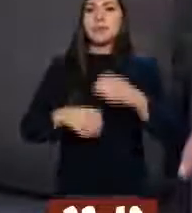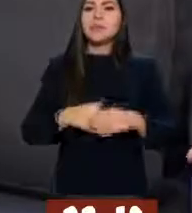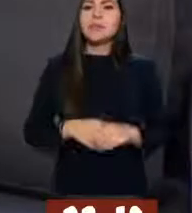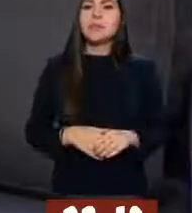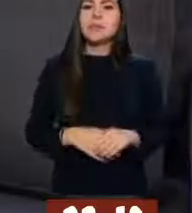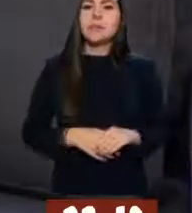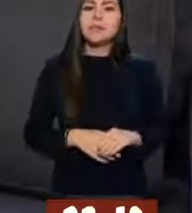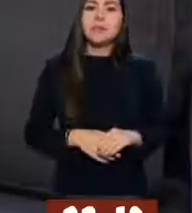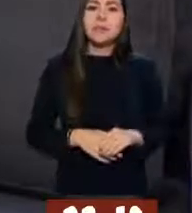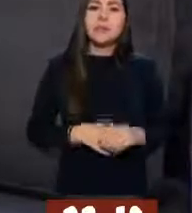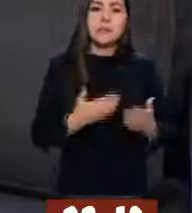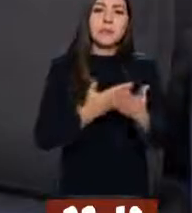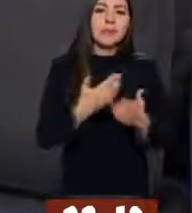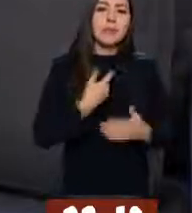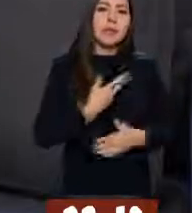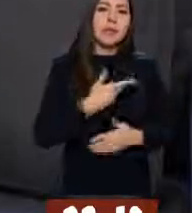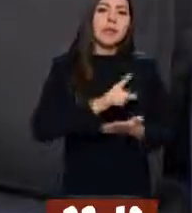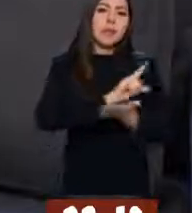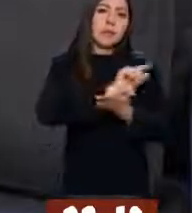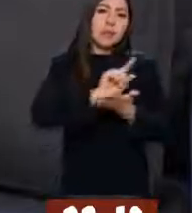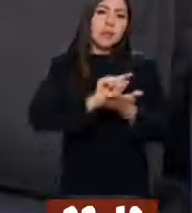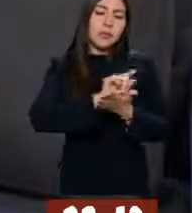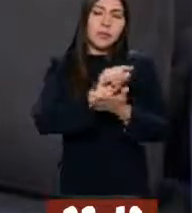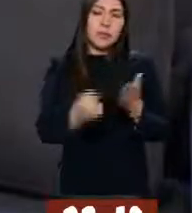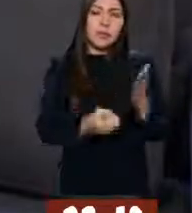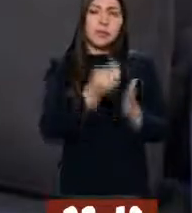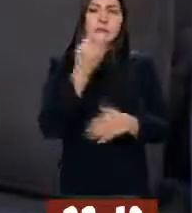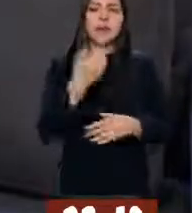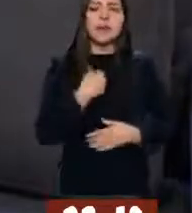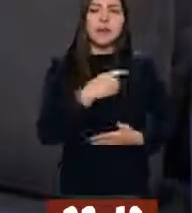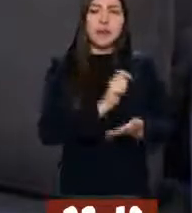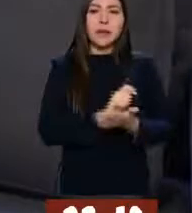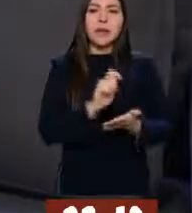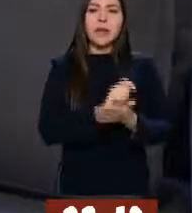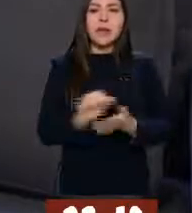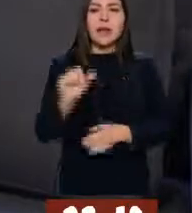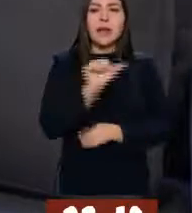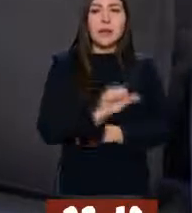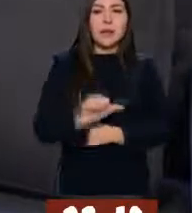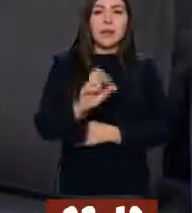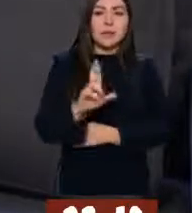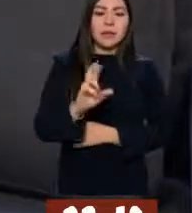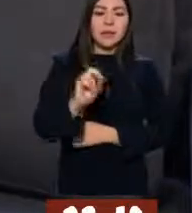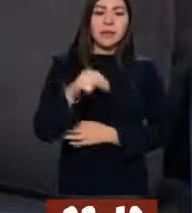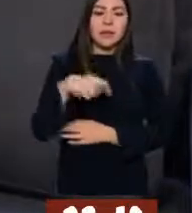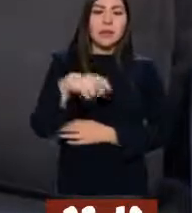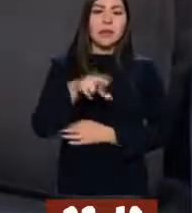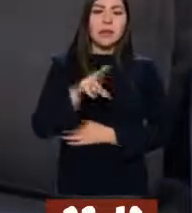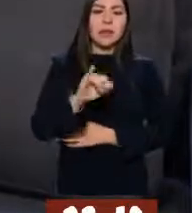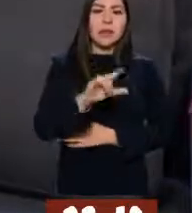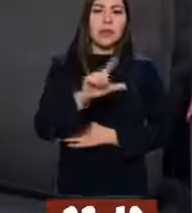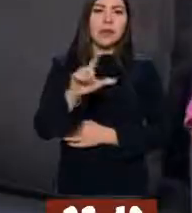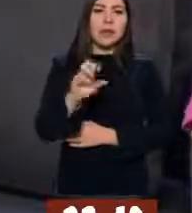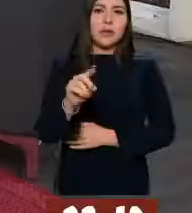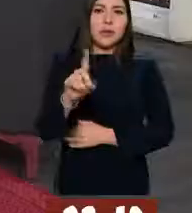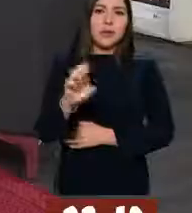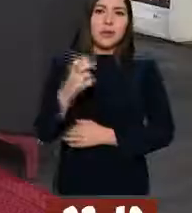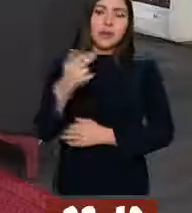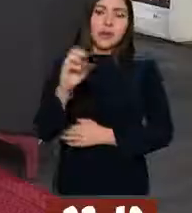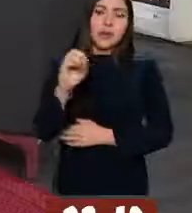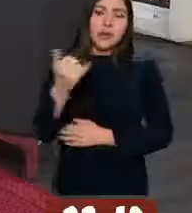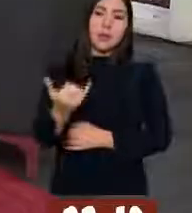estoy estrenando Twitter, entonces lo traigo anotado y es @ronquillo de hoy. Entonces por ahí. Ronquillo de hoy.